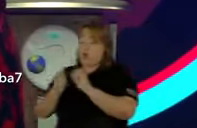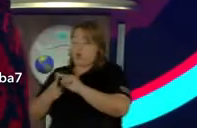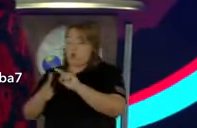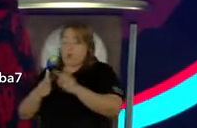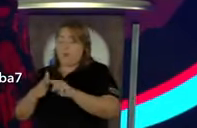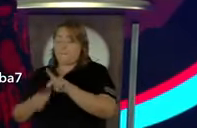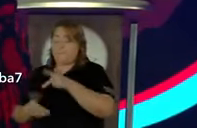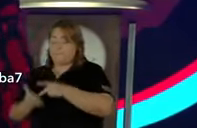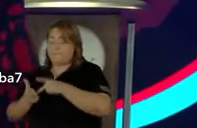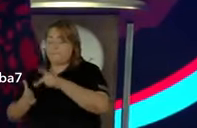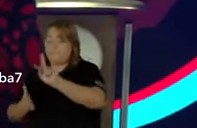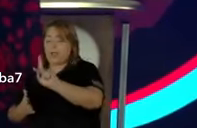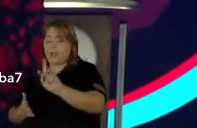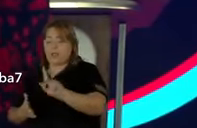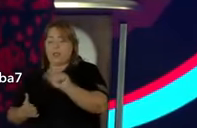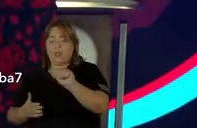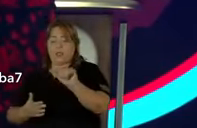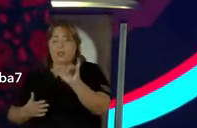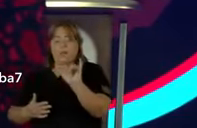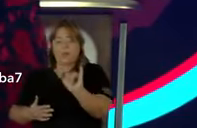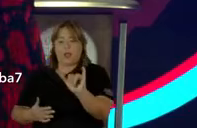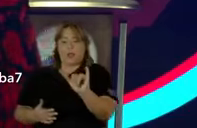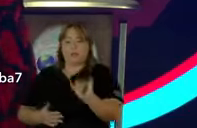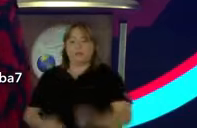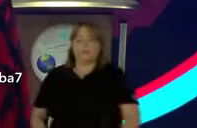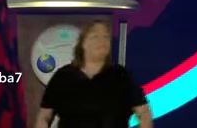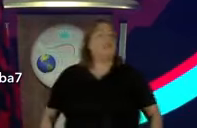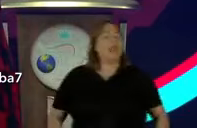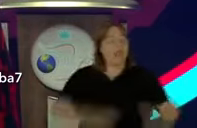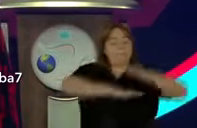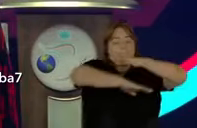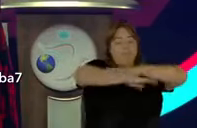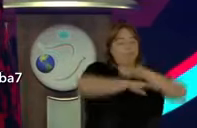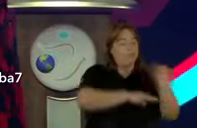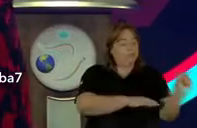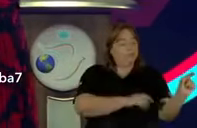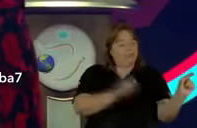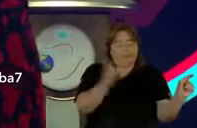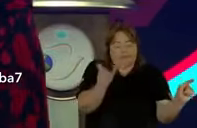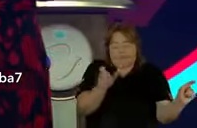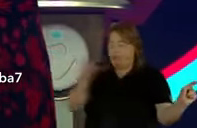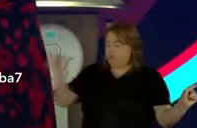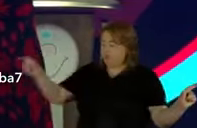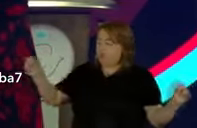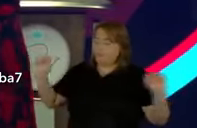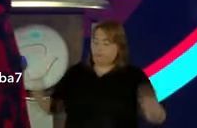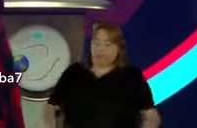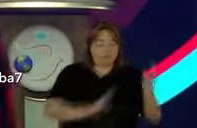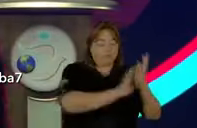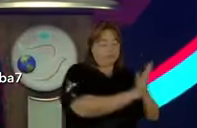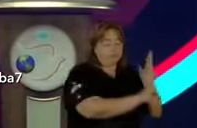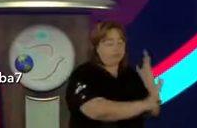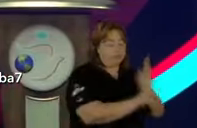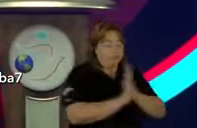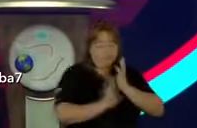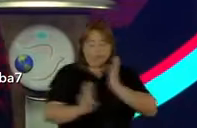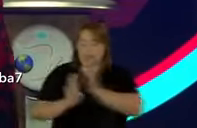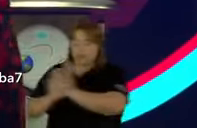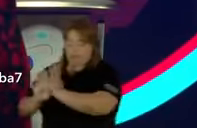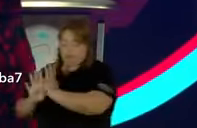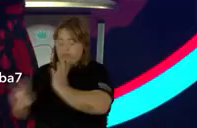al frente pueden pasar. Los que están en el centro pueden ir solamente a su lado, y ahí hay un diácono. En las dos